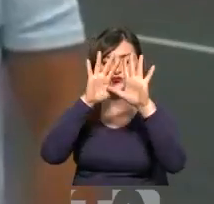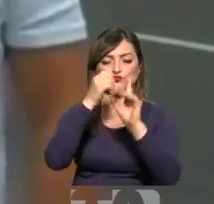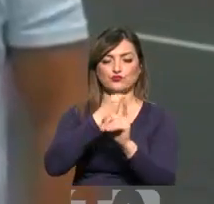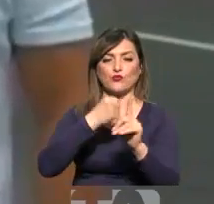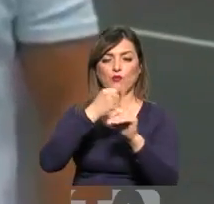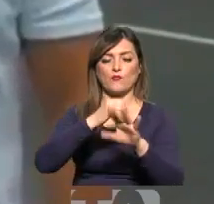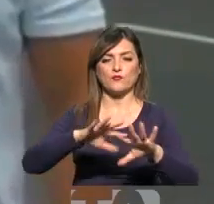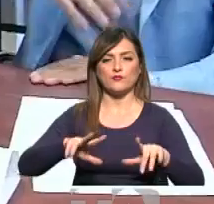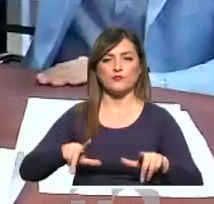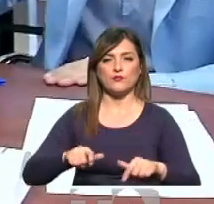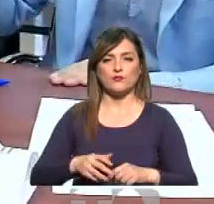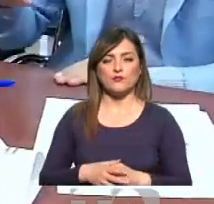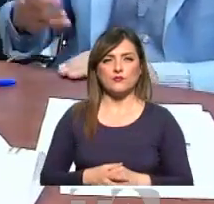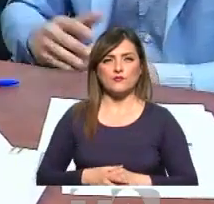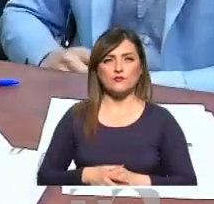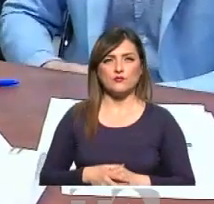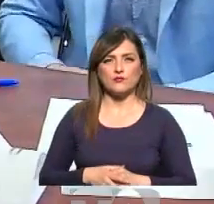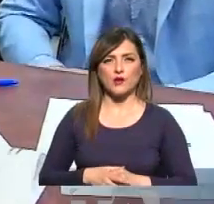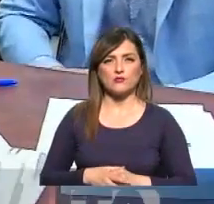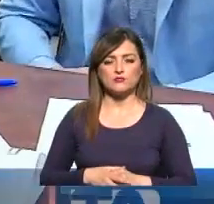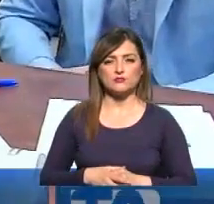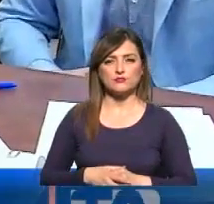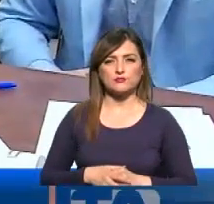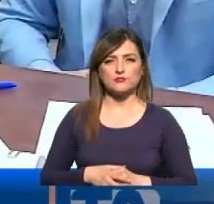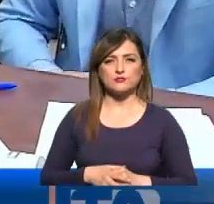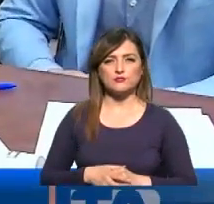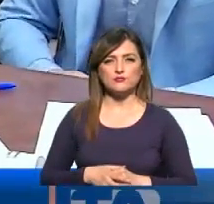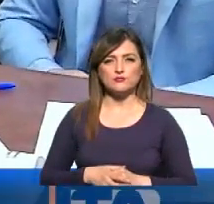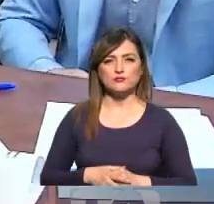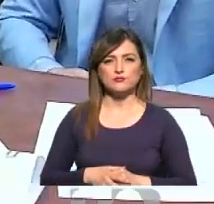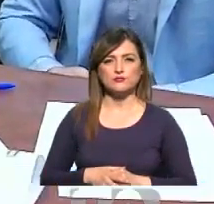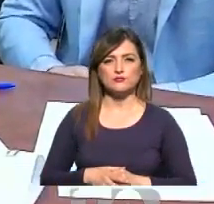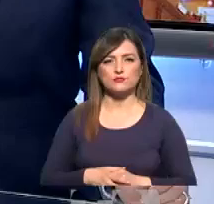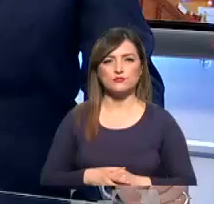luchar contra la corrupción. Dayana Monroy, 24 horas.